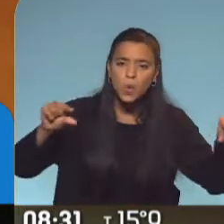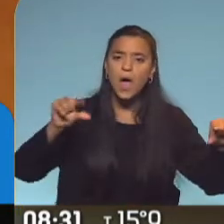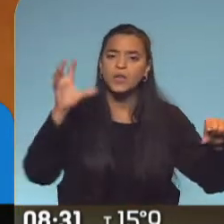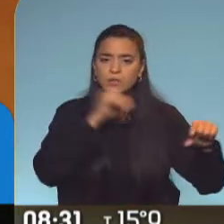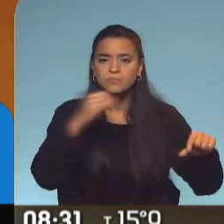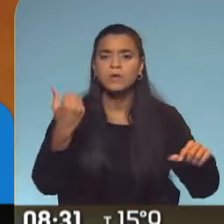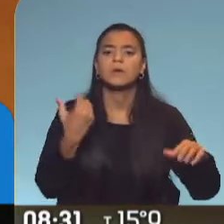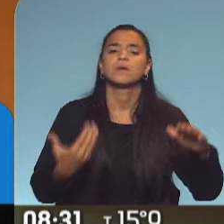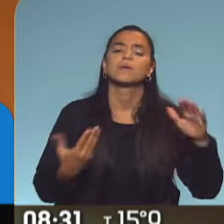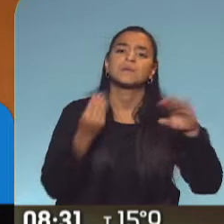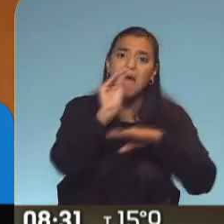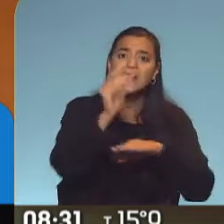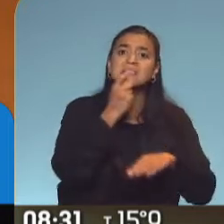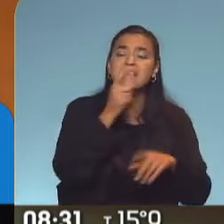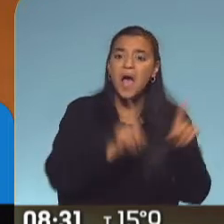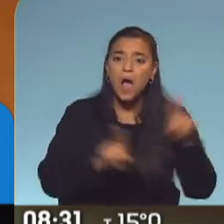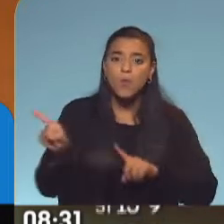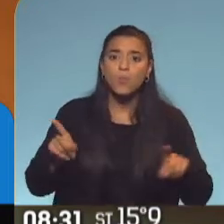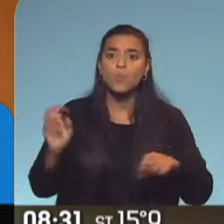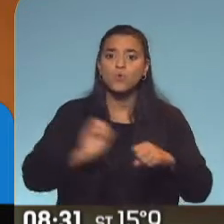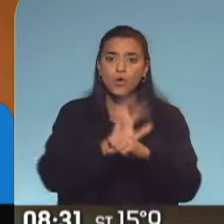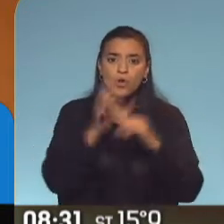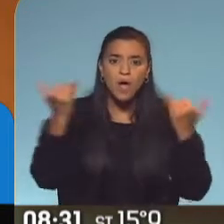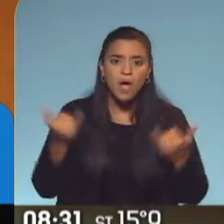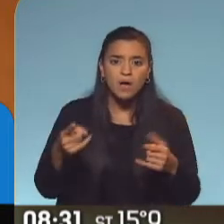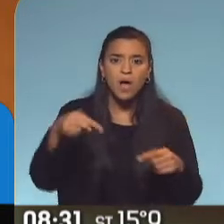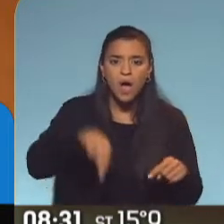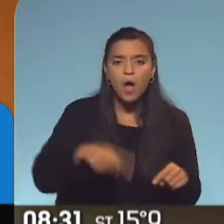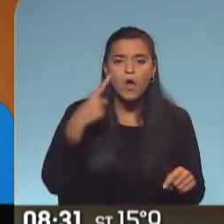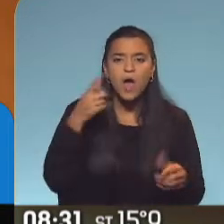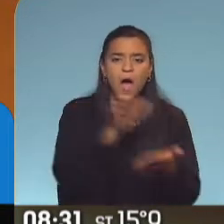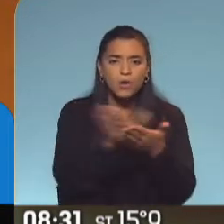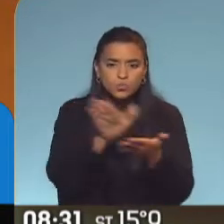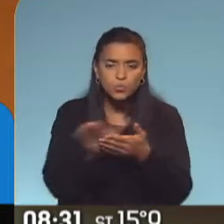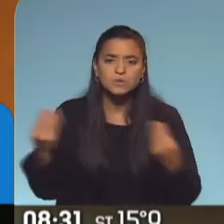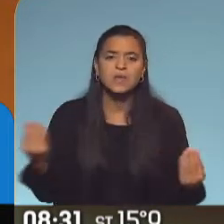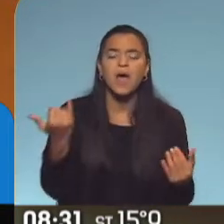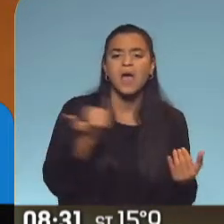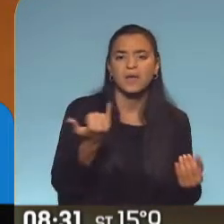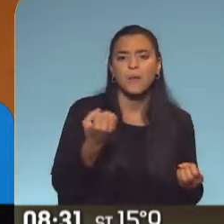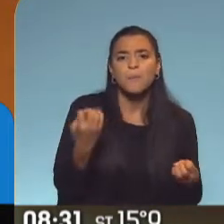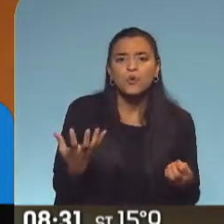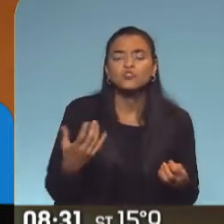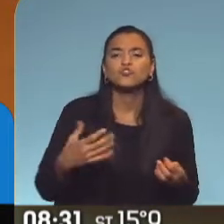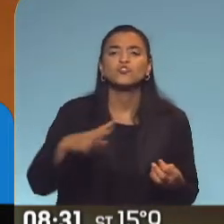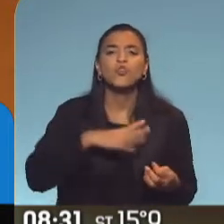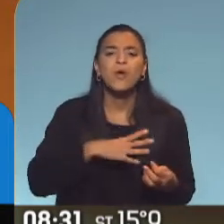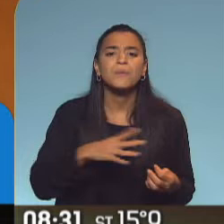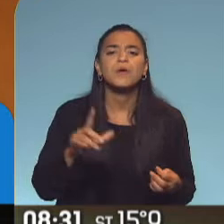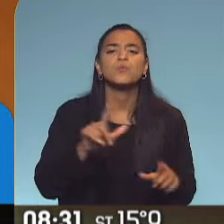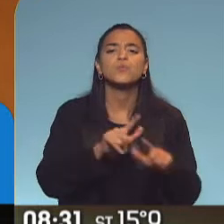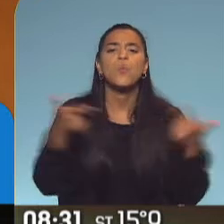cada incidente vinculado al COVID. ¿Y cuáles son los números? Bueno, lo estamos terminando de actualizar. ¿Qué es lo que tenemos? Porque todavía no tenemos